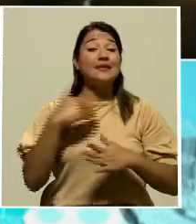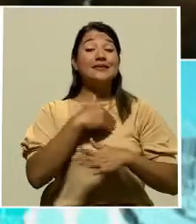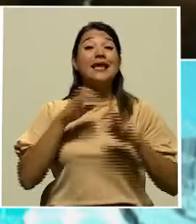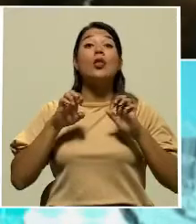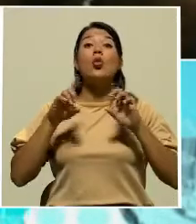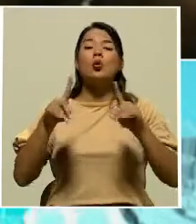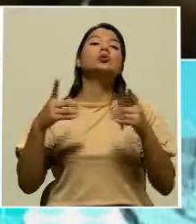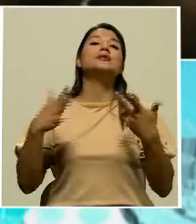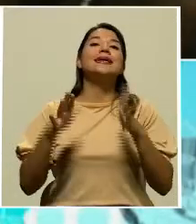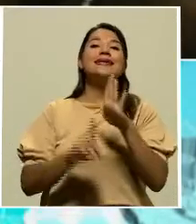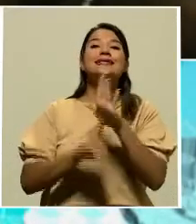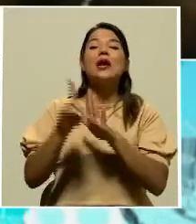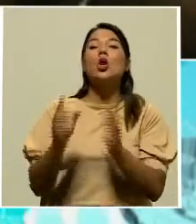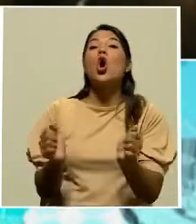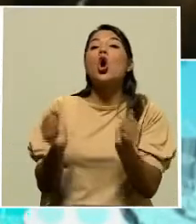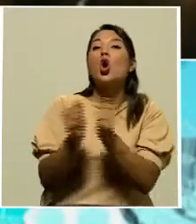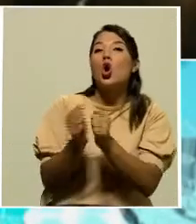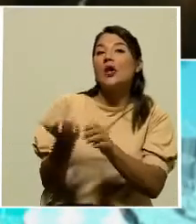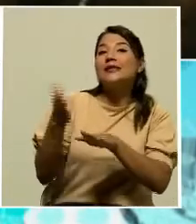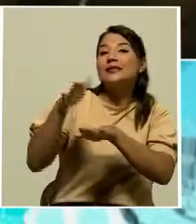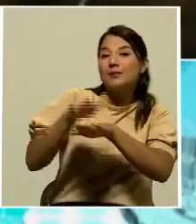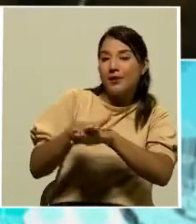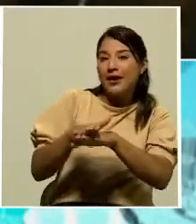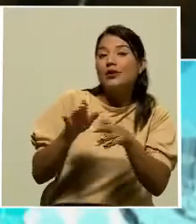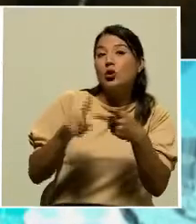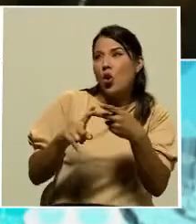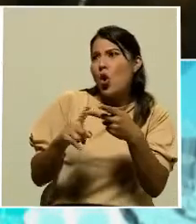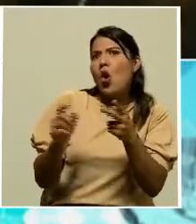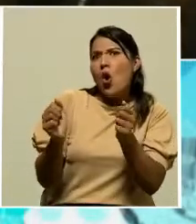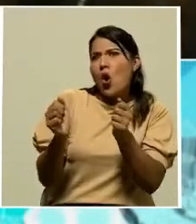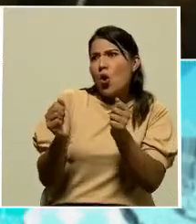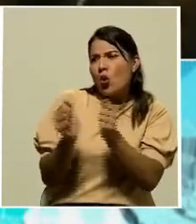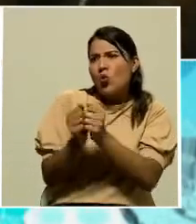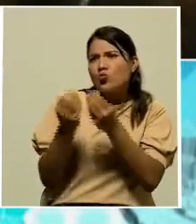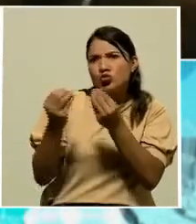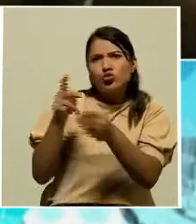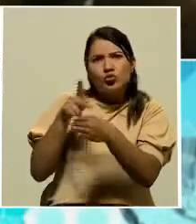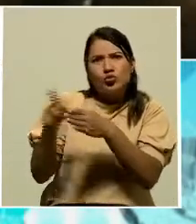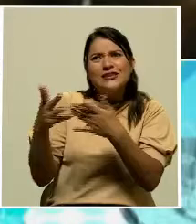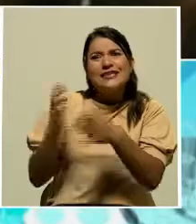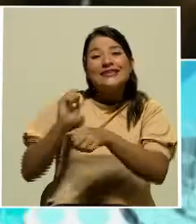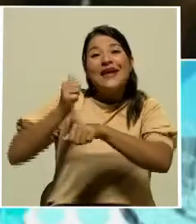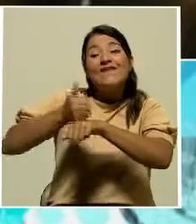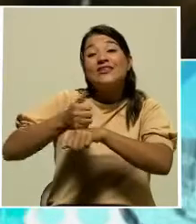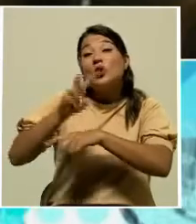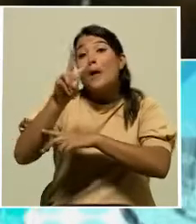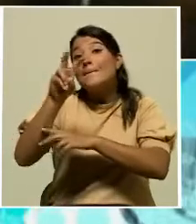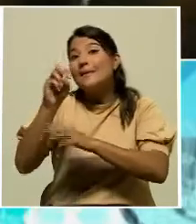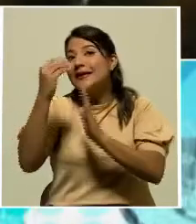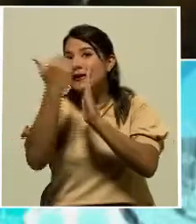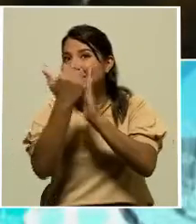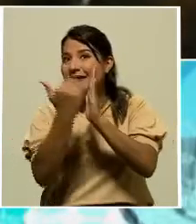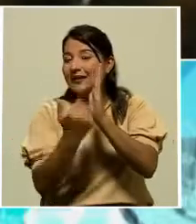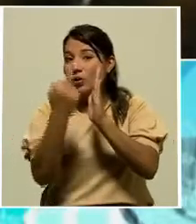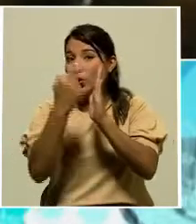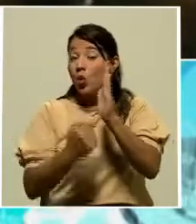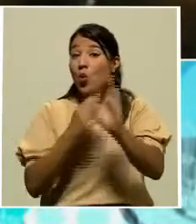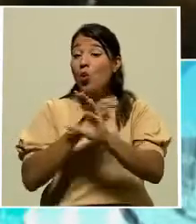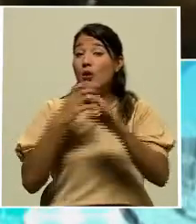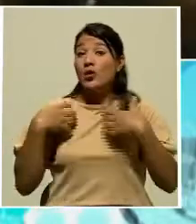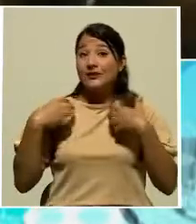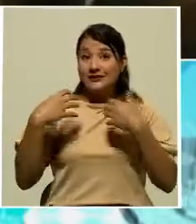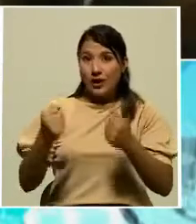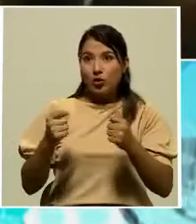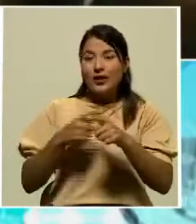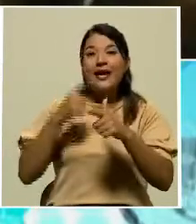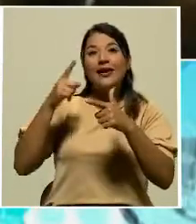junto con el Ministerio de la Salud, más de 20 protocolos. Entonces, el hecho que la escuela será